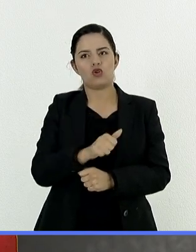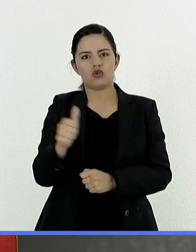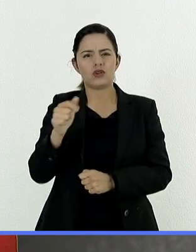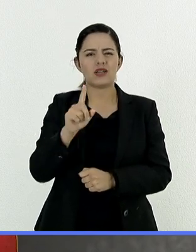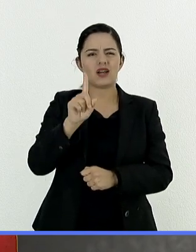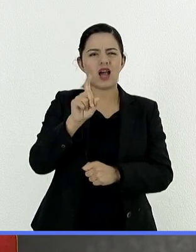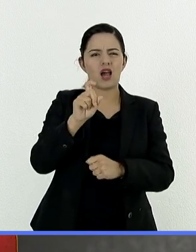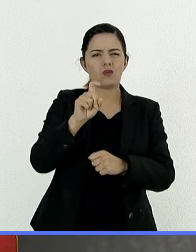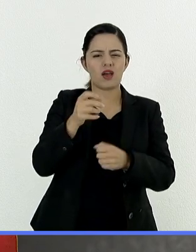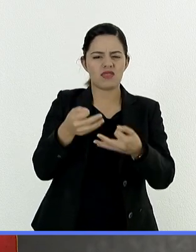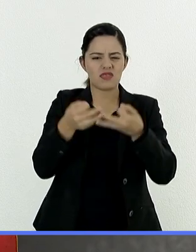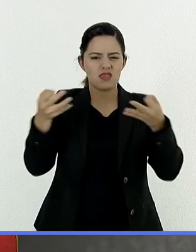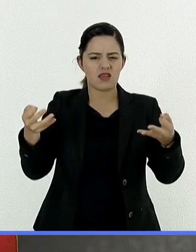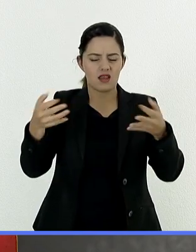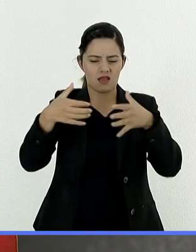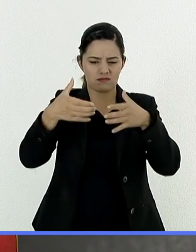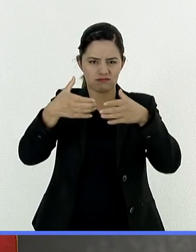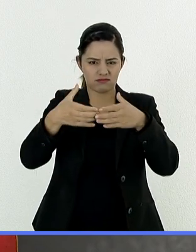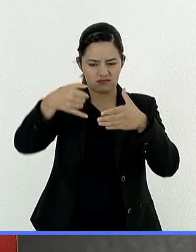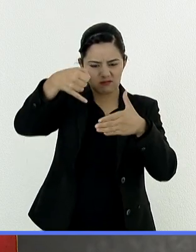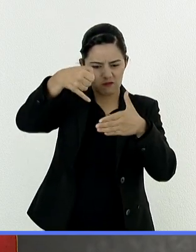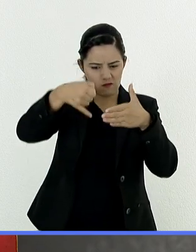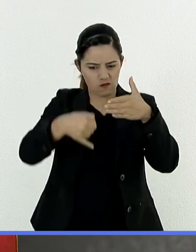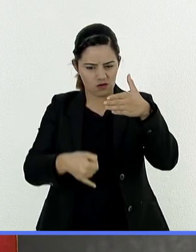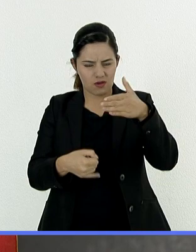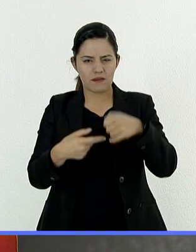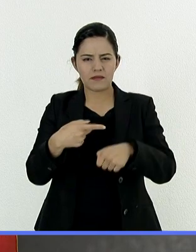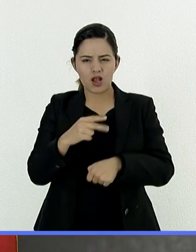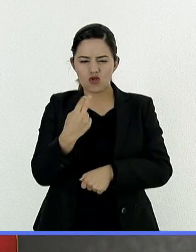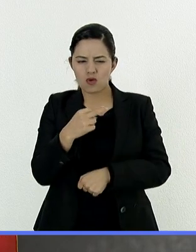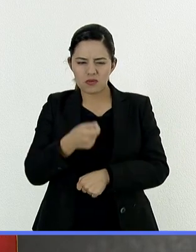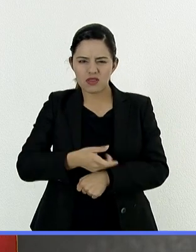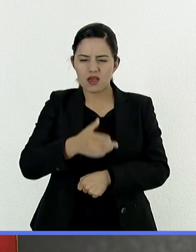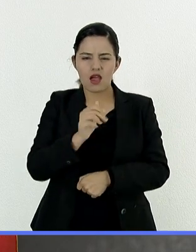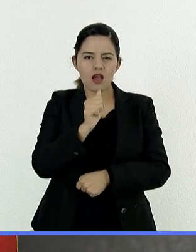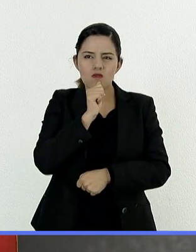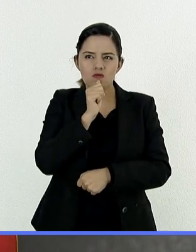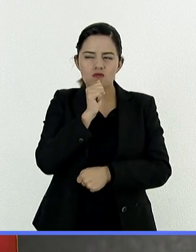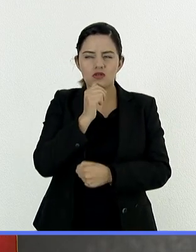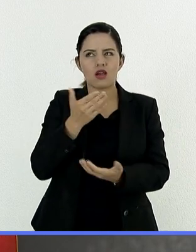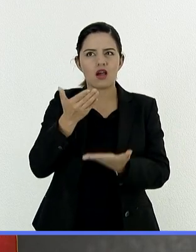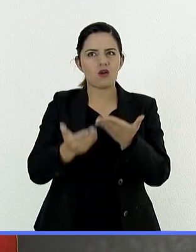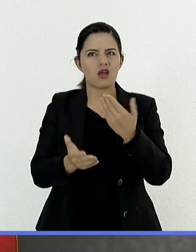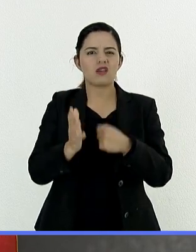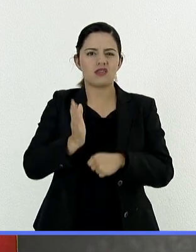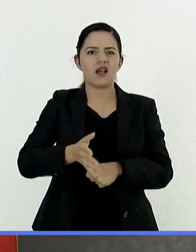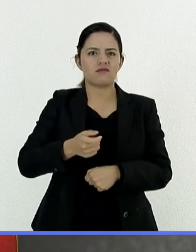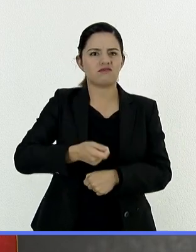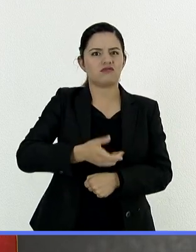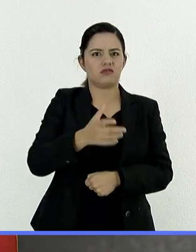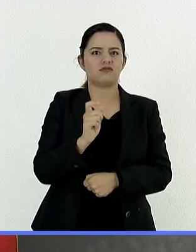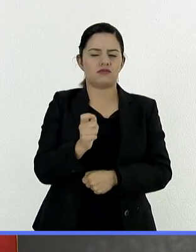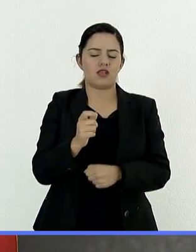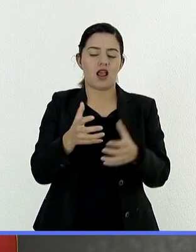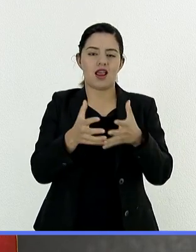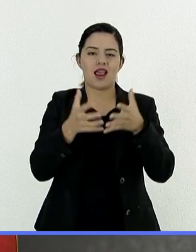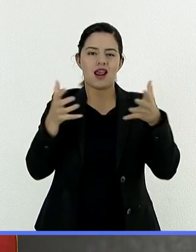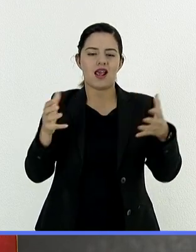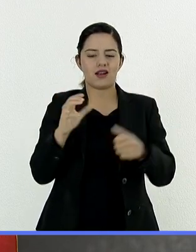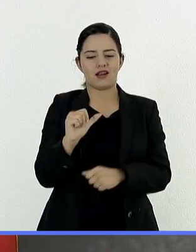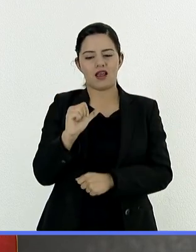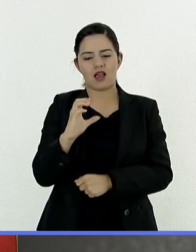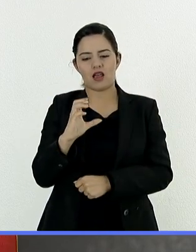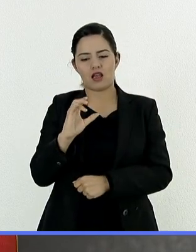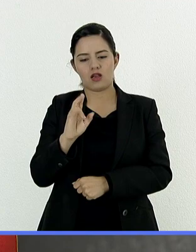de los cenotes pero no había una denominación y ha sido muy acertado y muy acertado el nombre del Gran acuífero Maya Porque te da